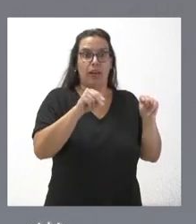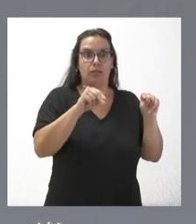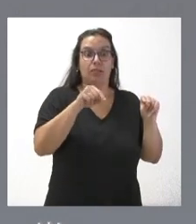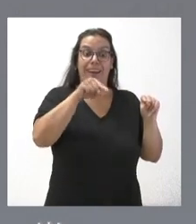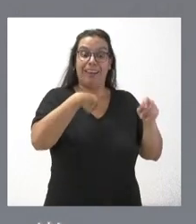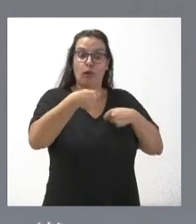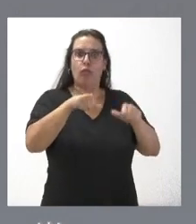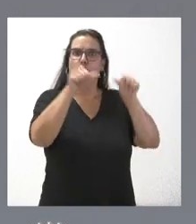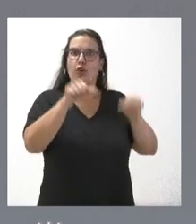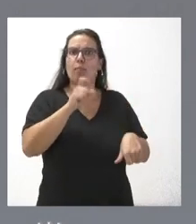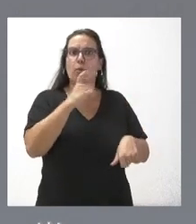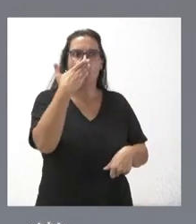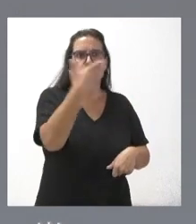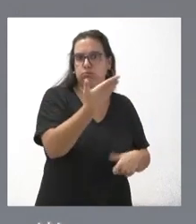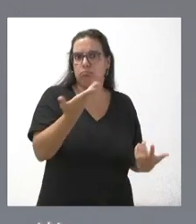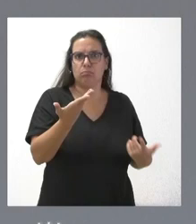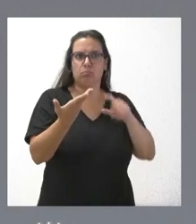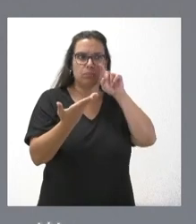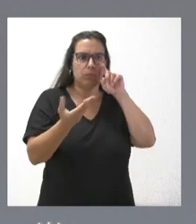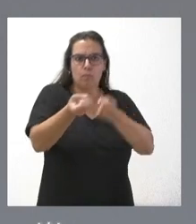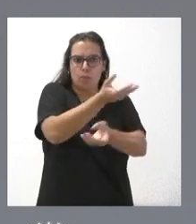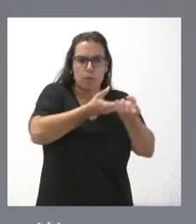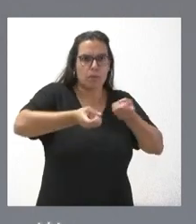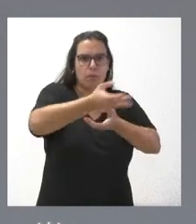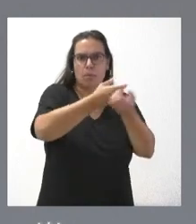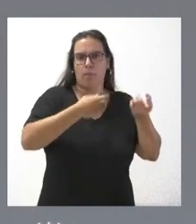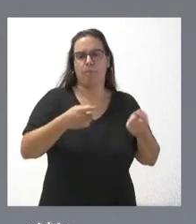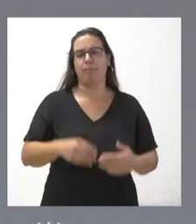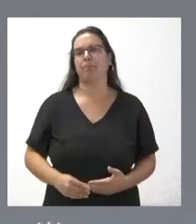como estamos haciendo esta y como hemos hecho todas.